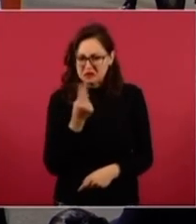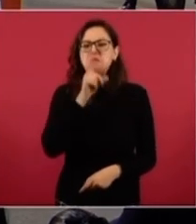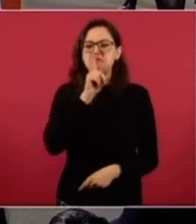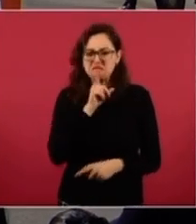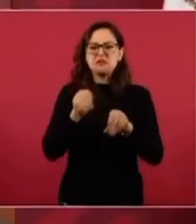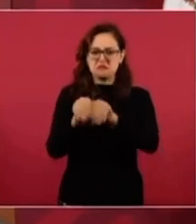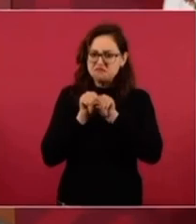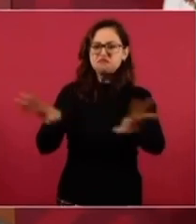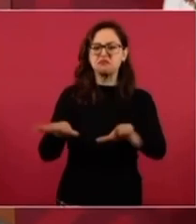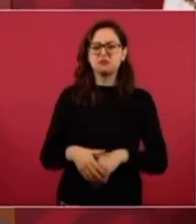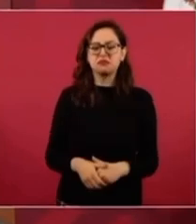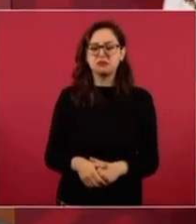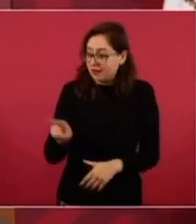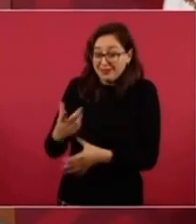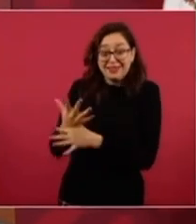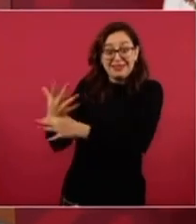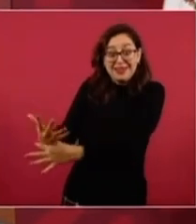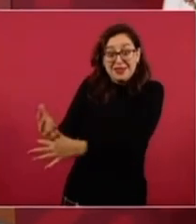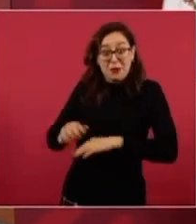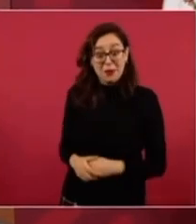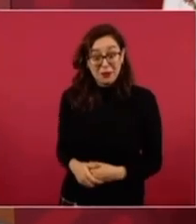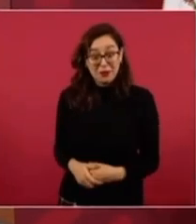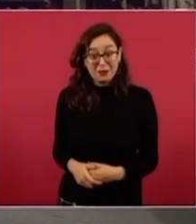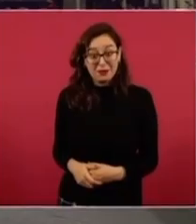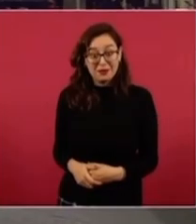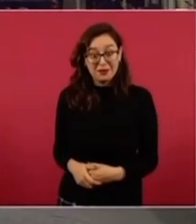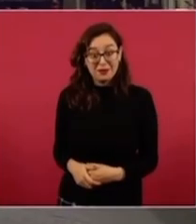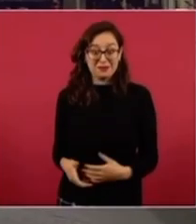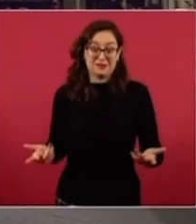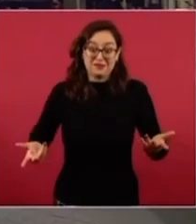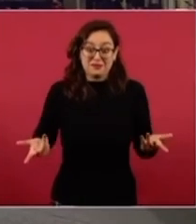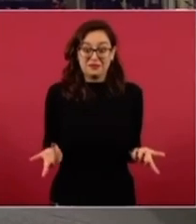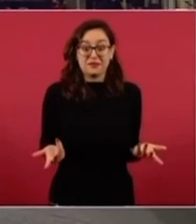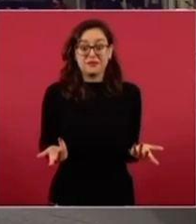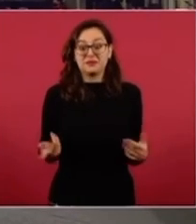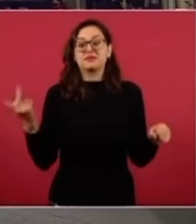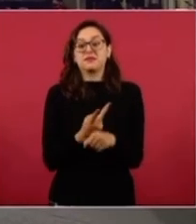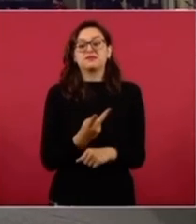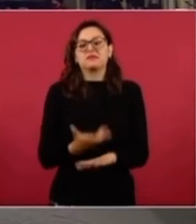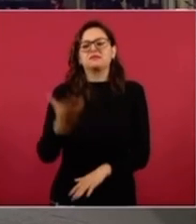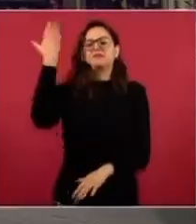lo confiesa. Pero estos asuntos antes no se trataban.